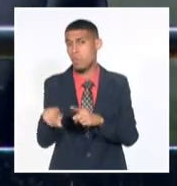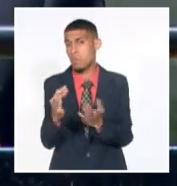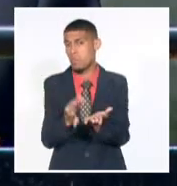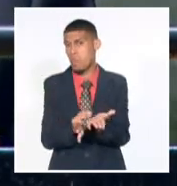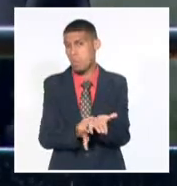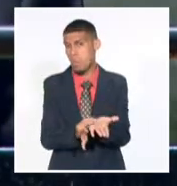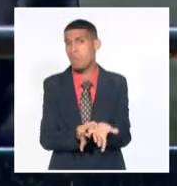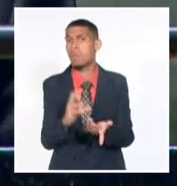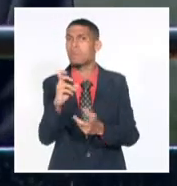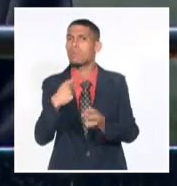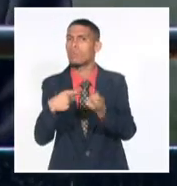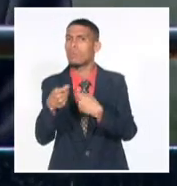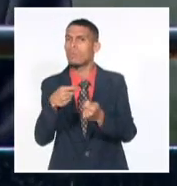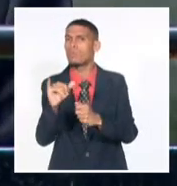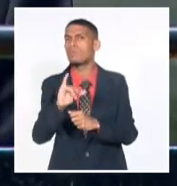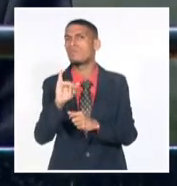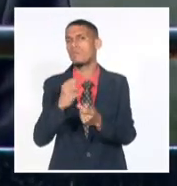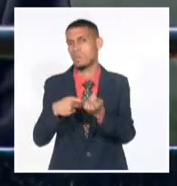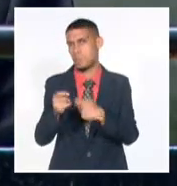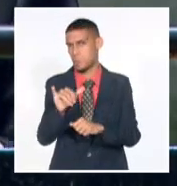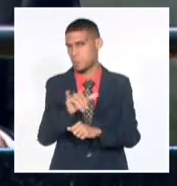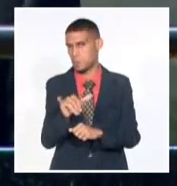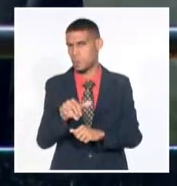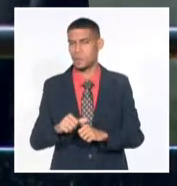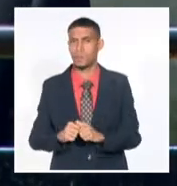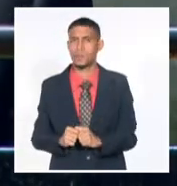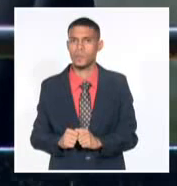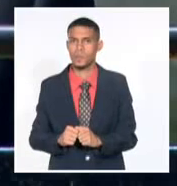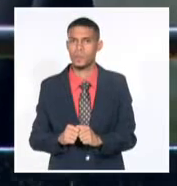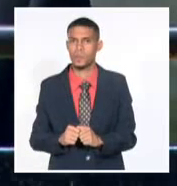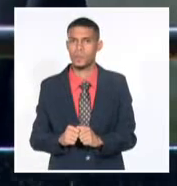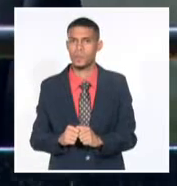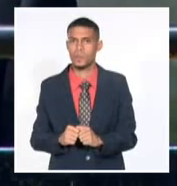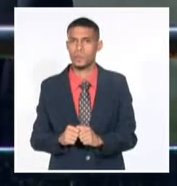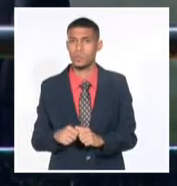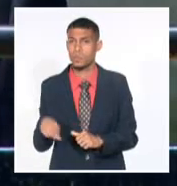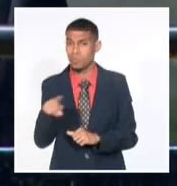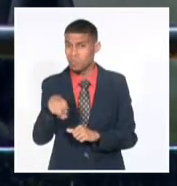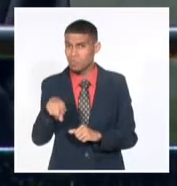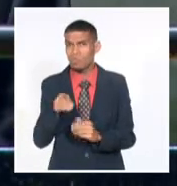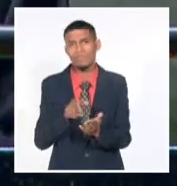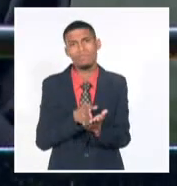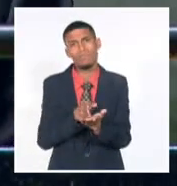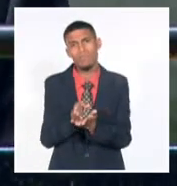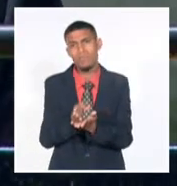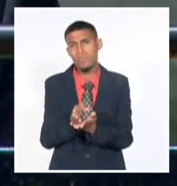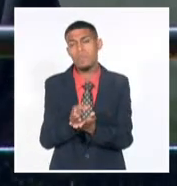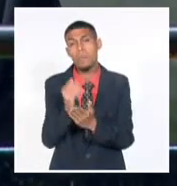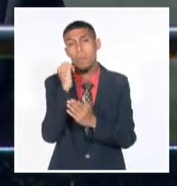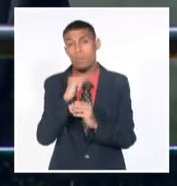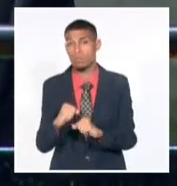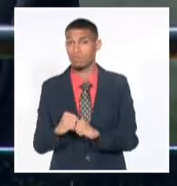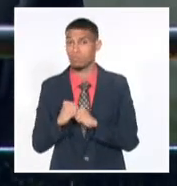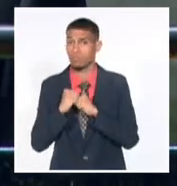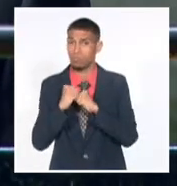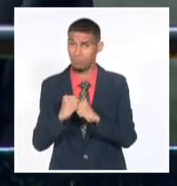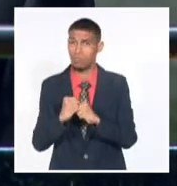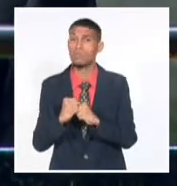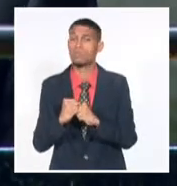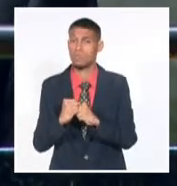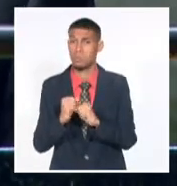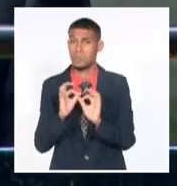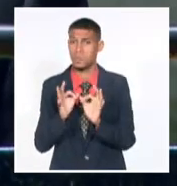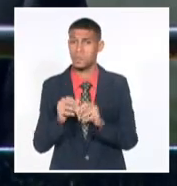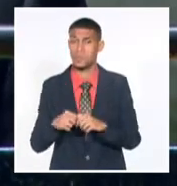las inversiones. La persecución se ha reforzado aún con la